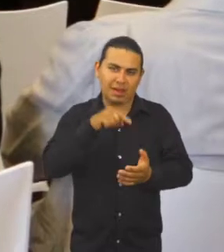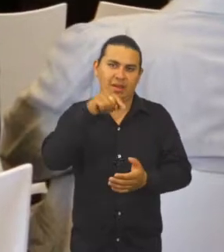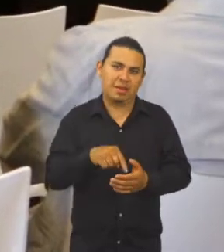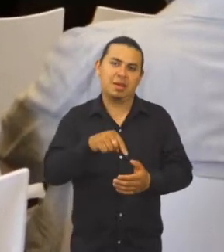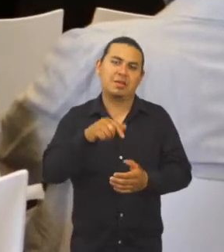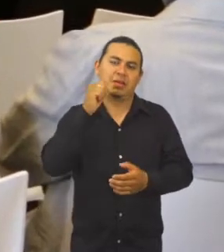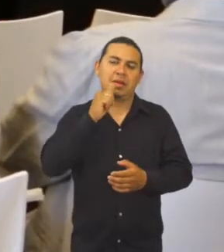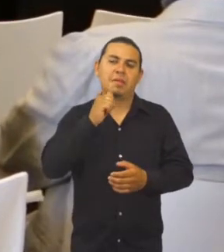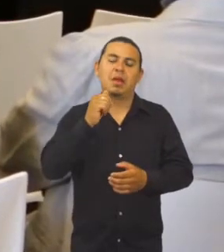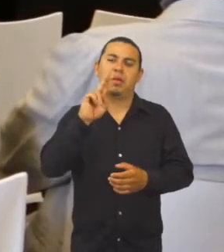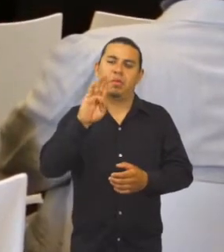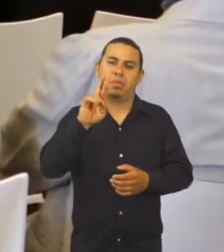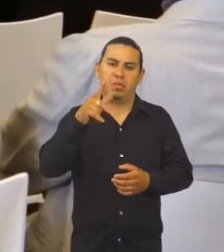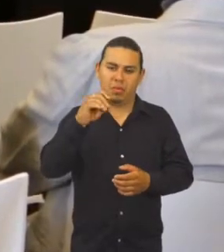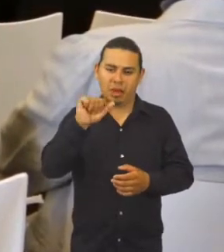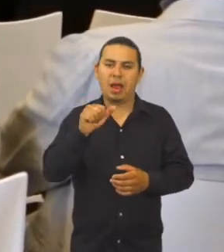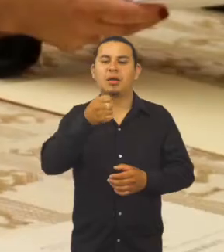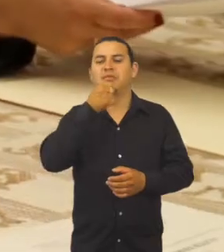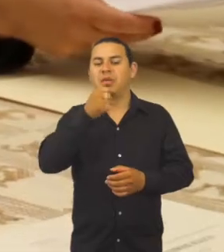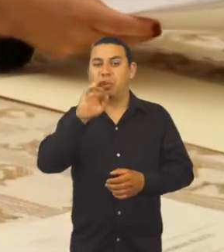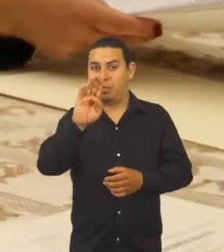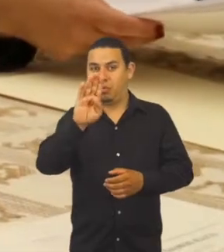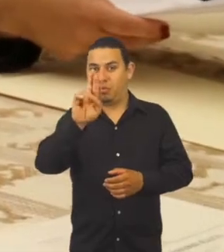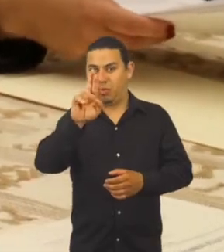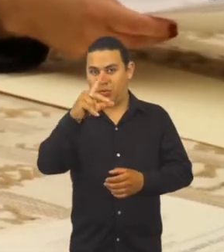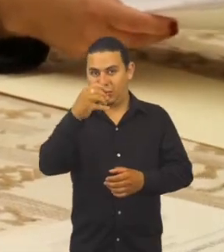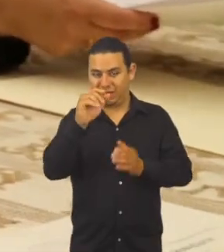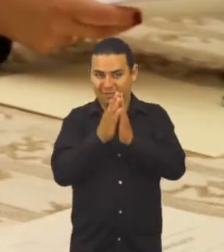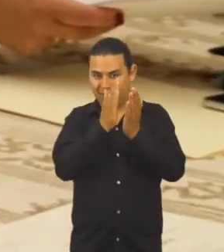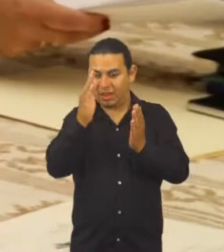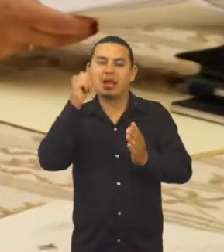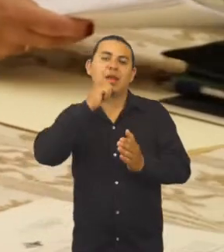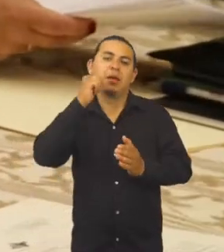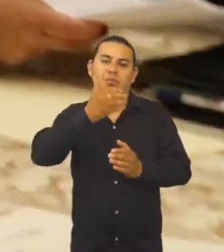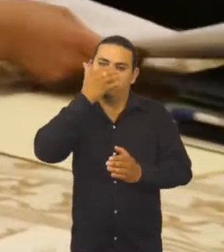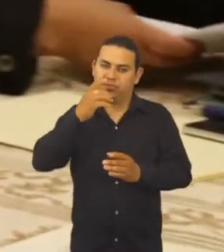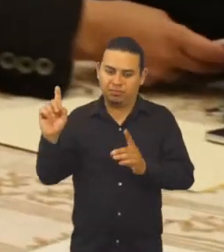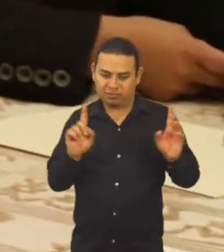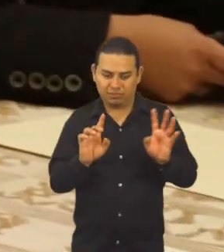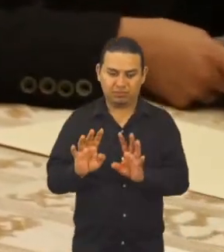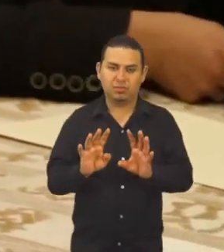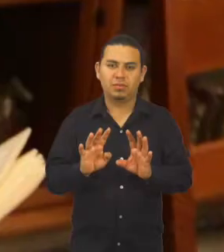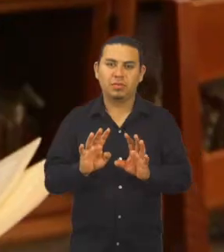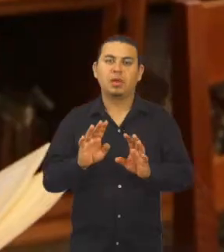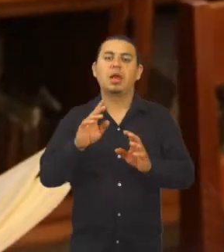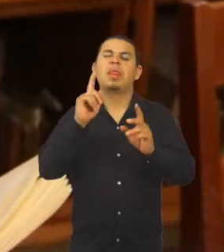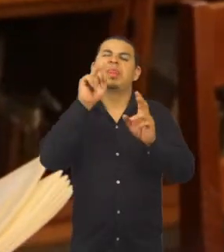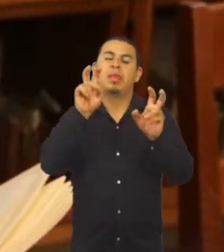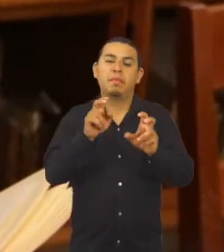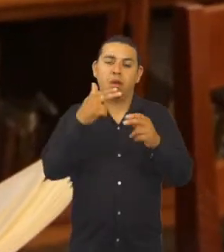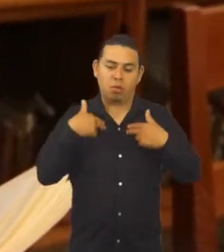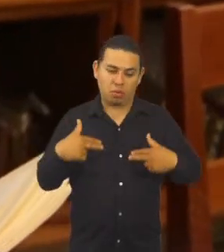sido sede de otros coloquios de la prensa como fuente para las ciencias sociales y las